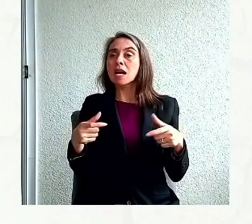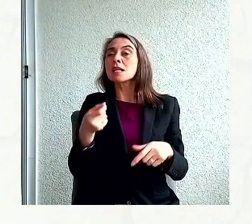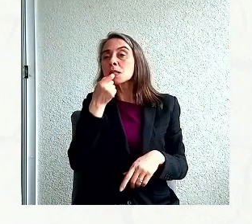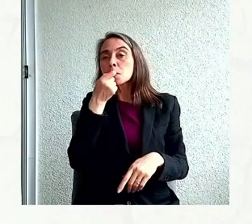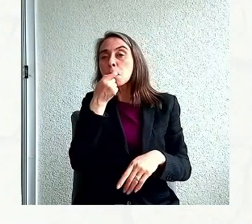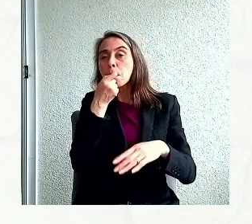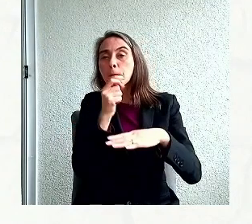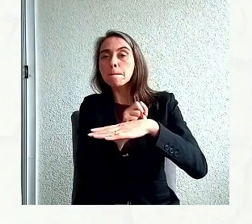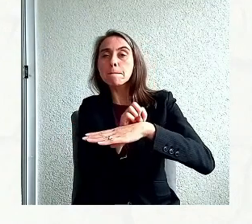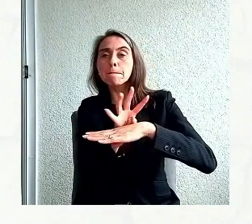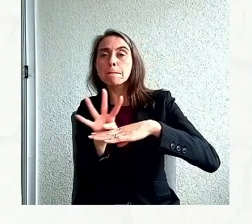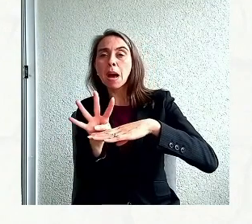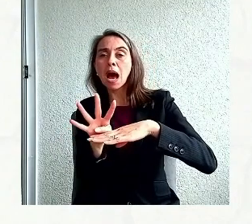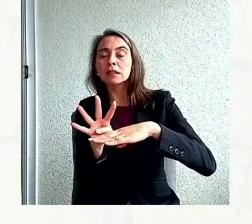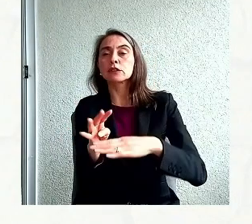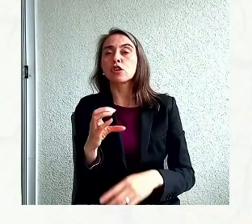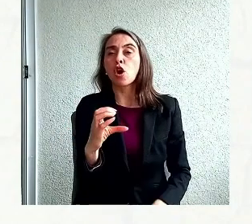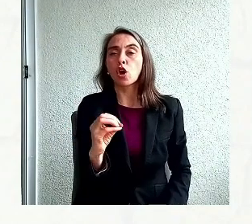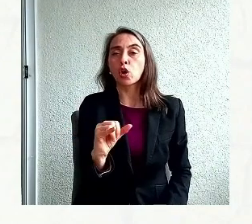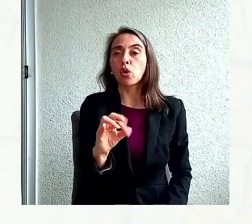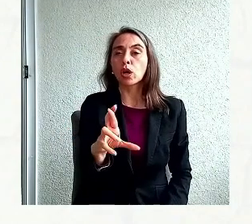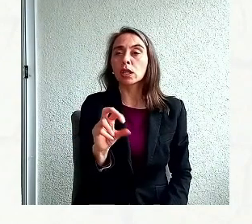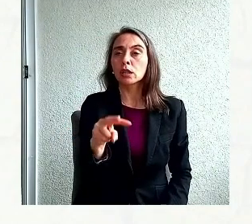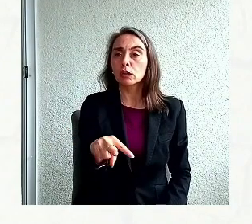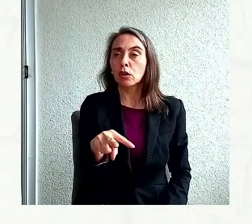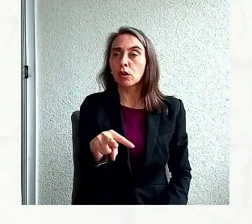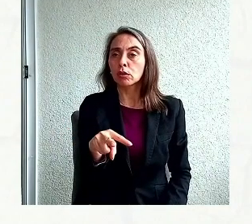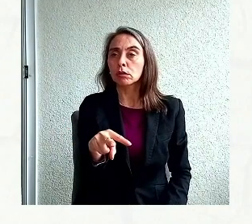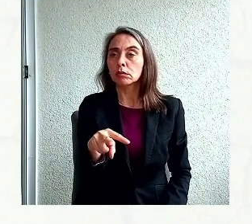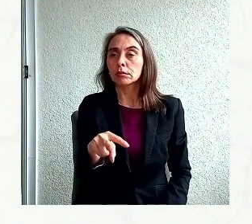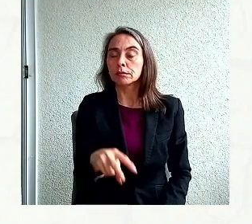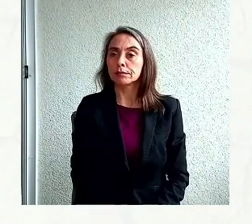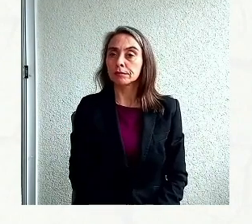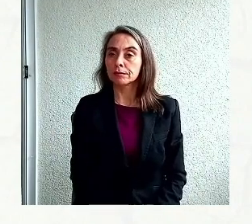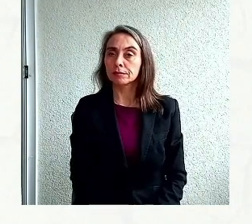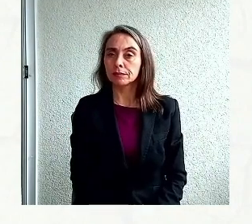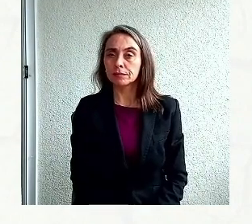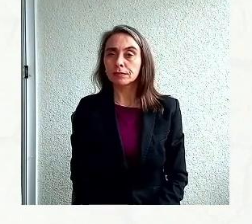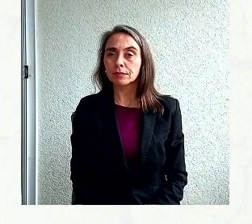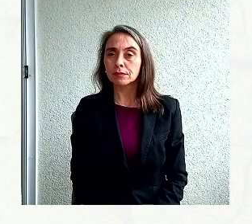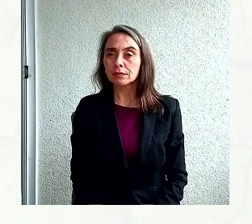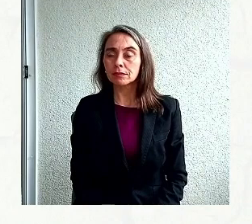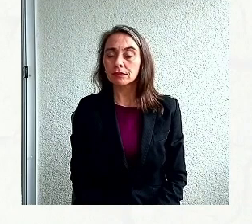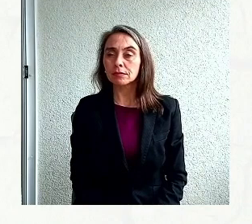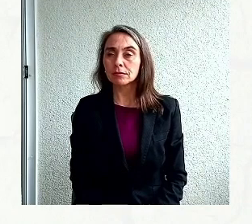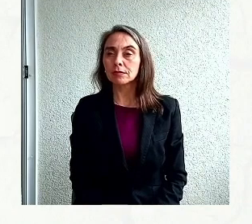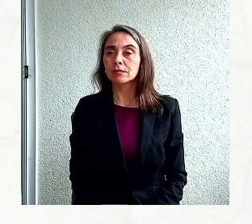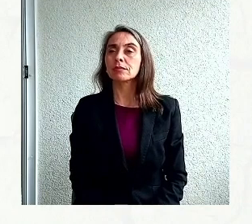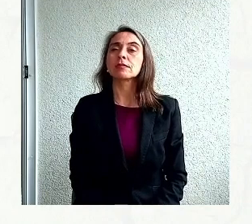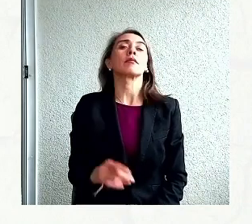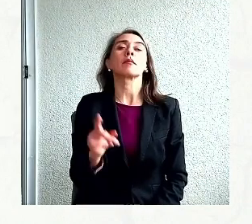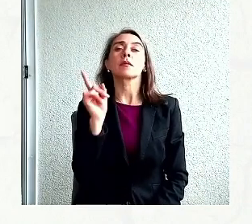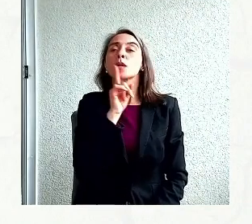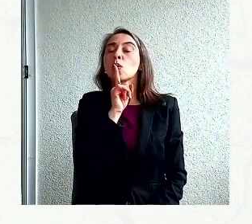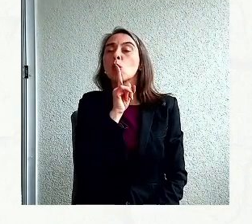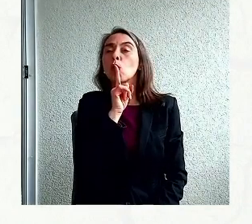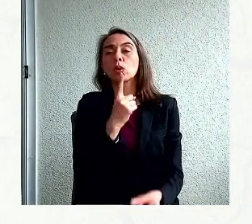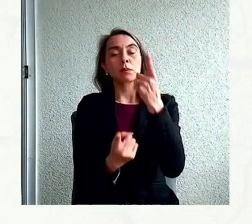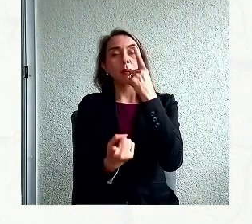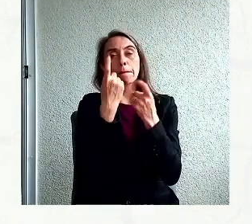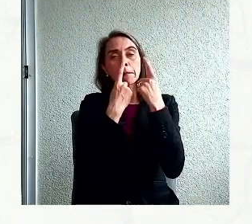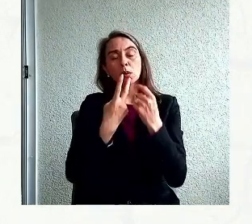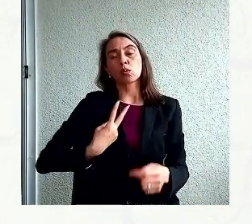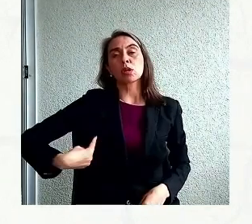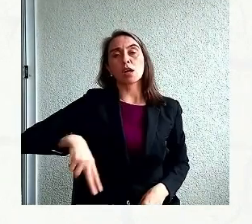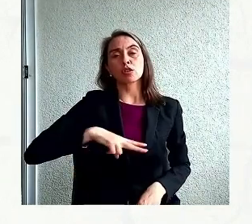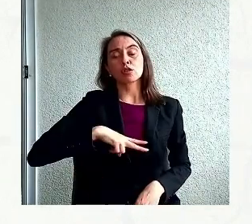festuca. Por lo tanto, las últimas preguntas, digamos, las preguntas que nos hacemos son similares a lo que pasa en la Antártica, en términos de cuáles son las